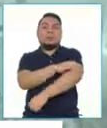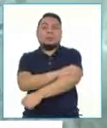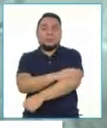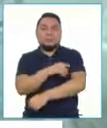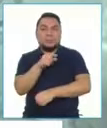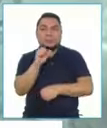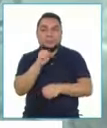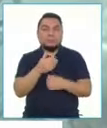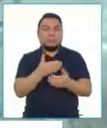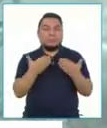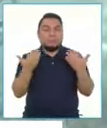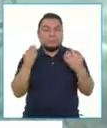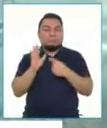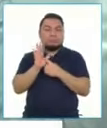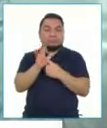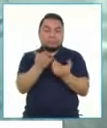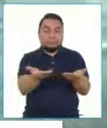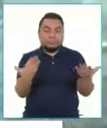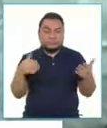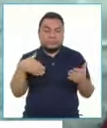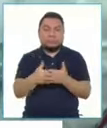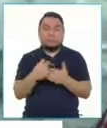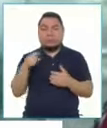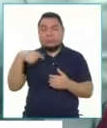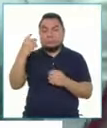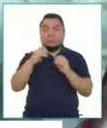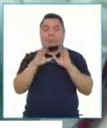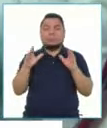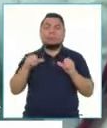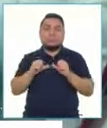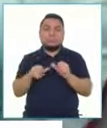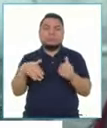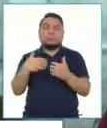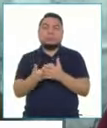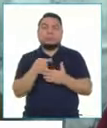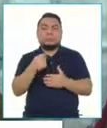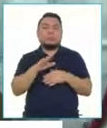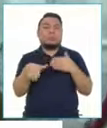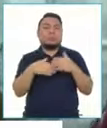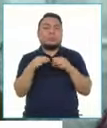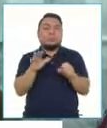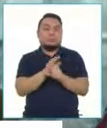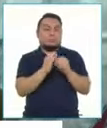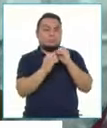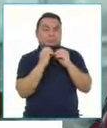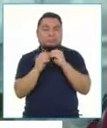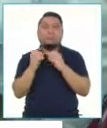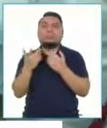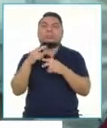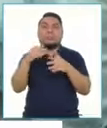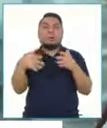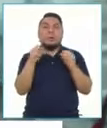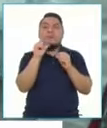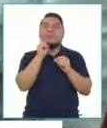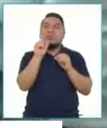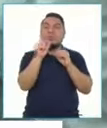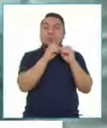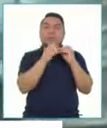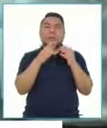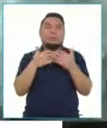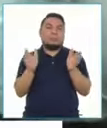estos equipos que ya han llegado y en los próximos días continuarán llegando para que culmine la implementación en esta vía de salud Apurímac.